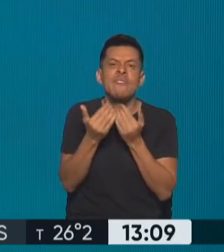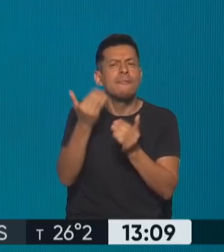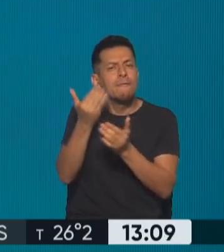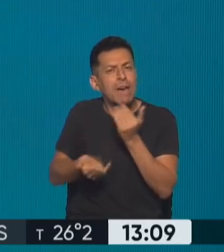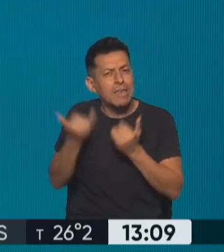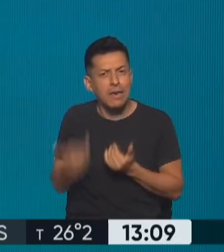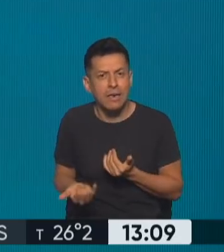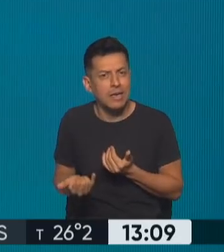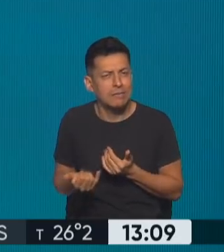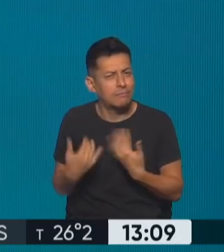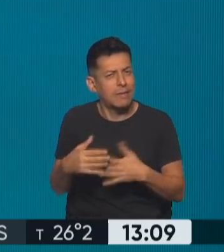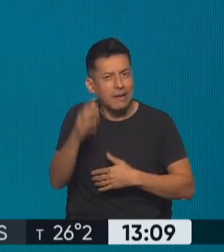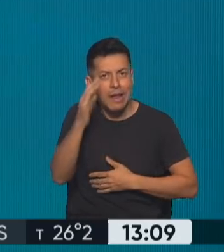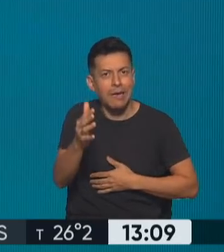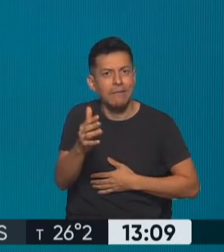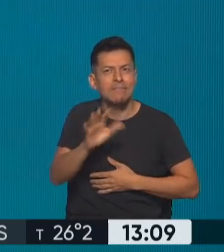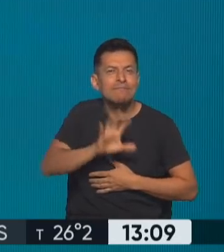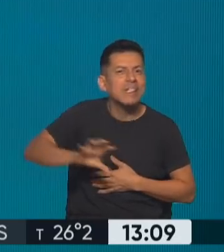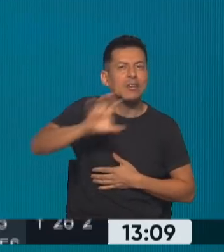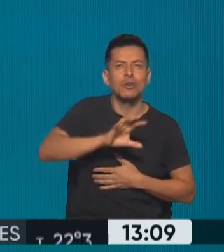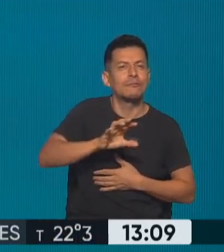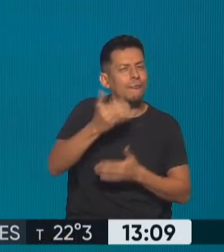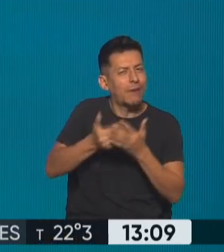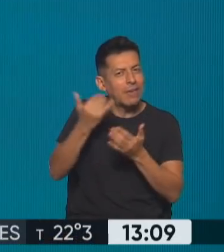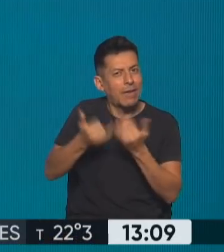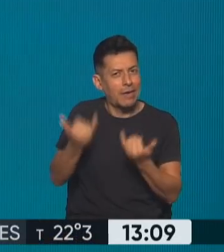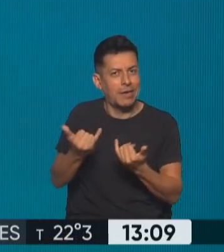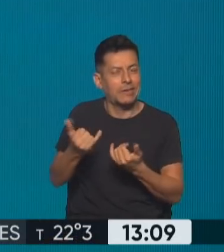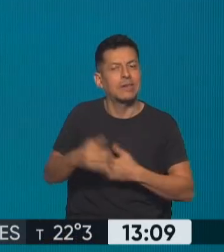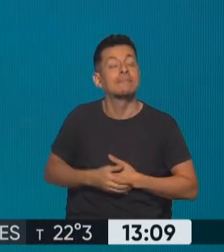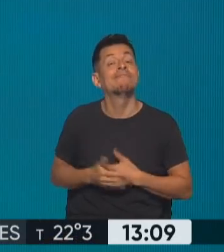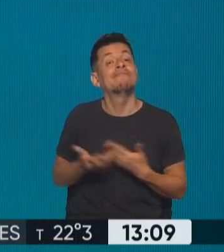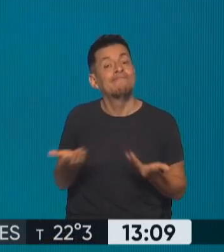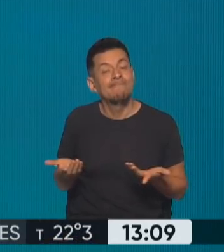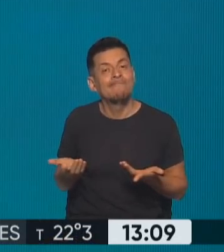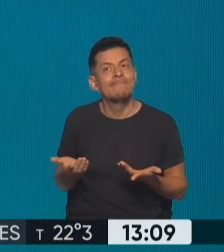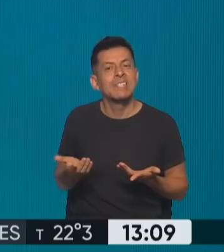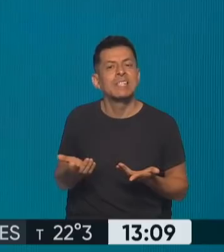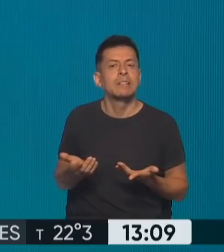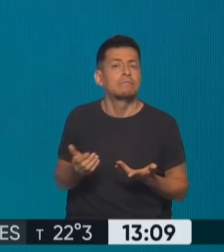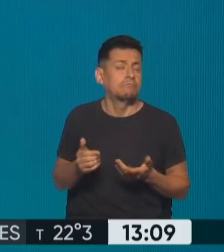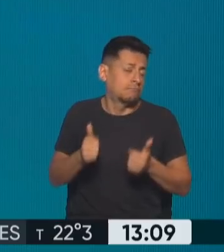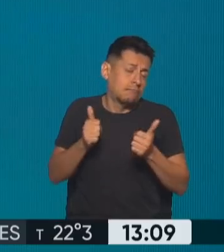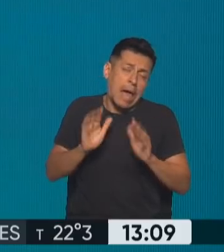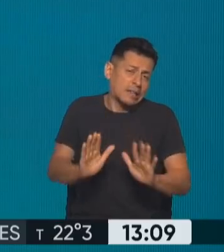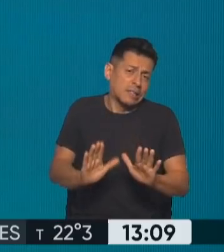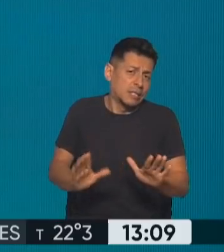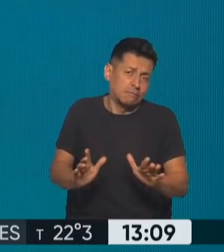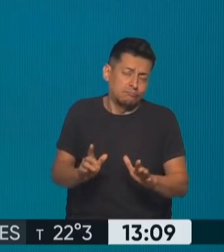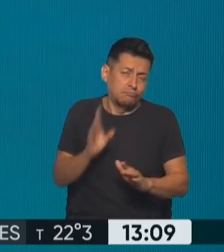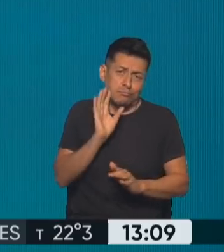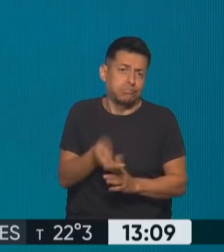muy grandes en nuestra región en este sentido. Y no me parece desacertado que